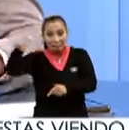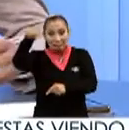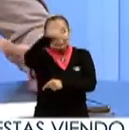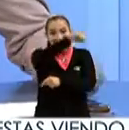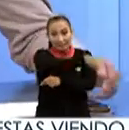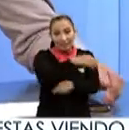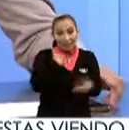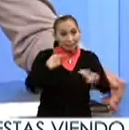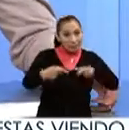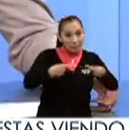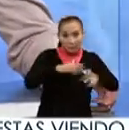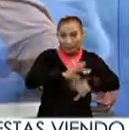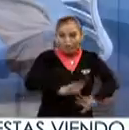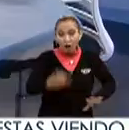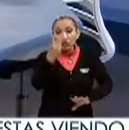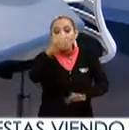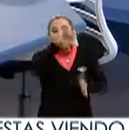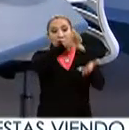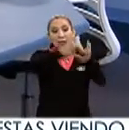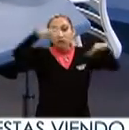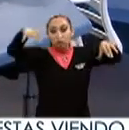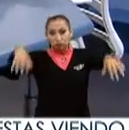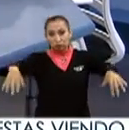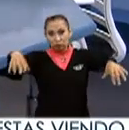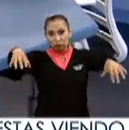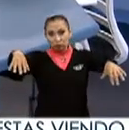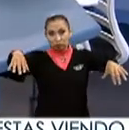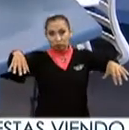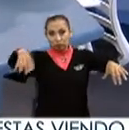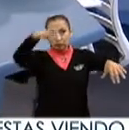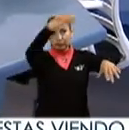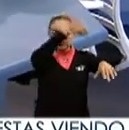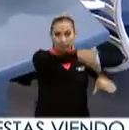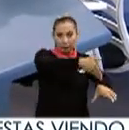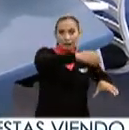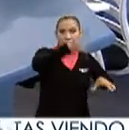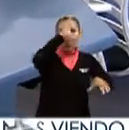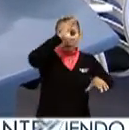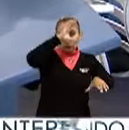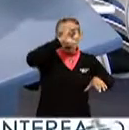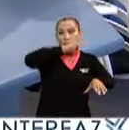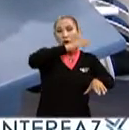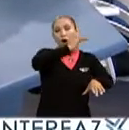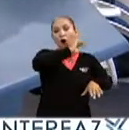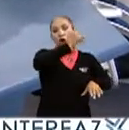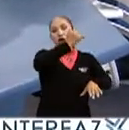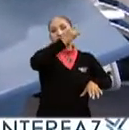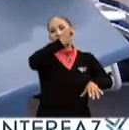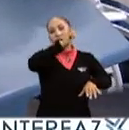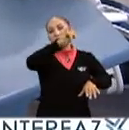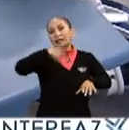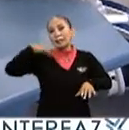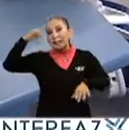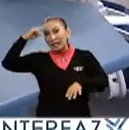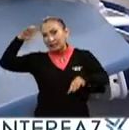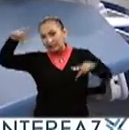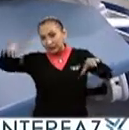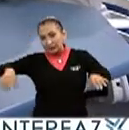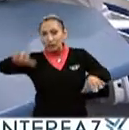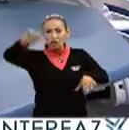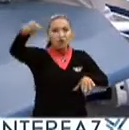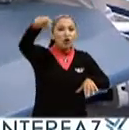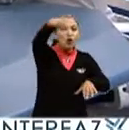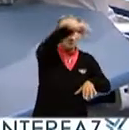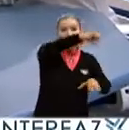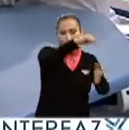pues que se están ya generando en dos centros fundamentales, en el Centro Cultural Olinjo Listli, en Bellas Artes también, y en otros